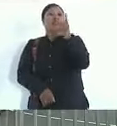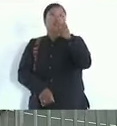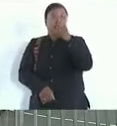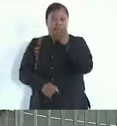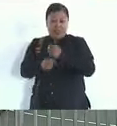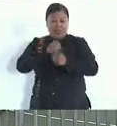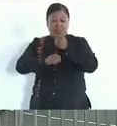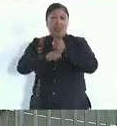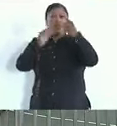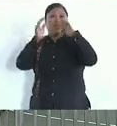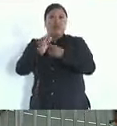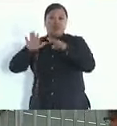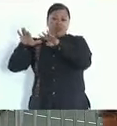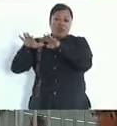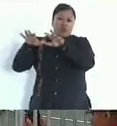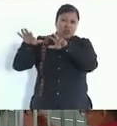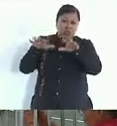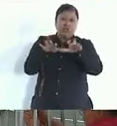año de